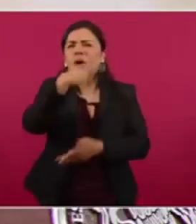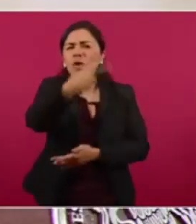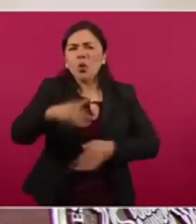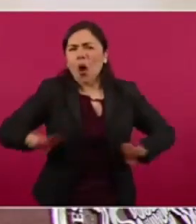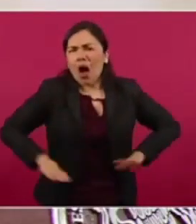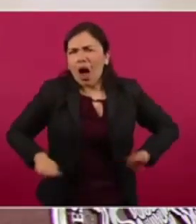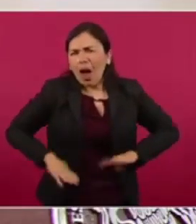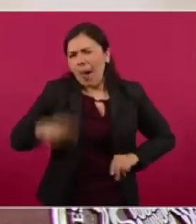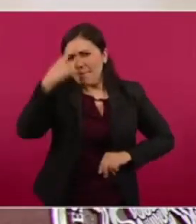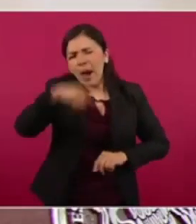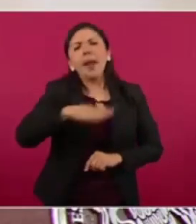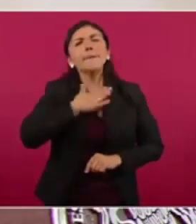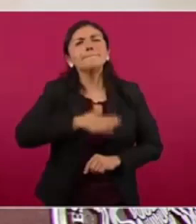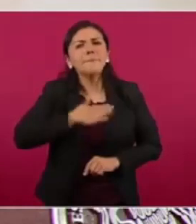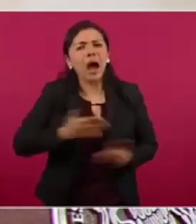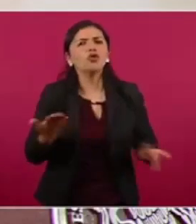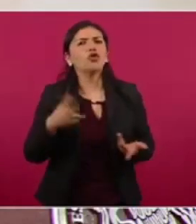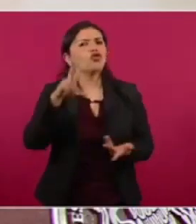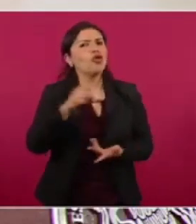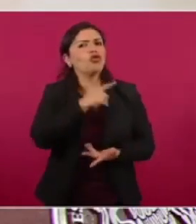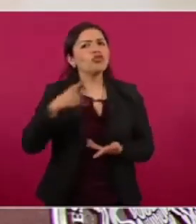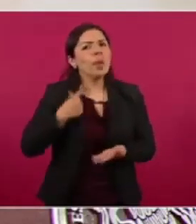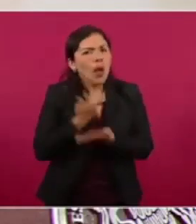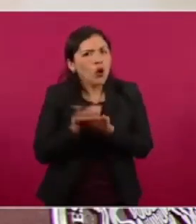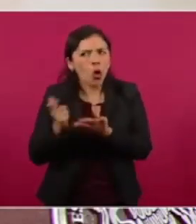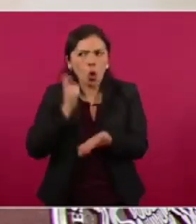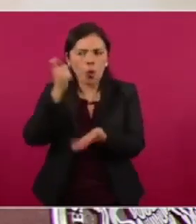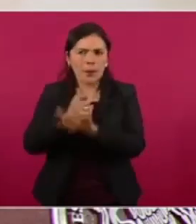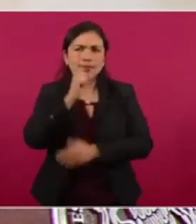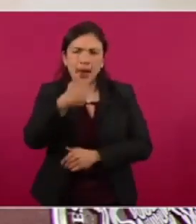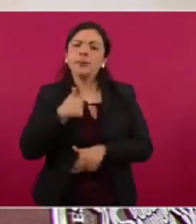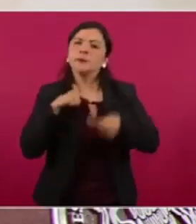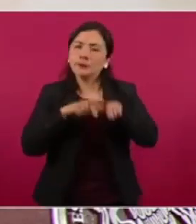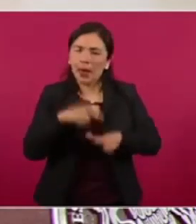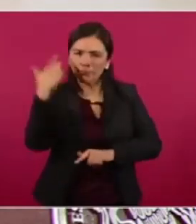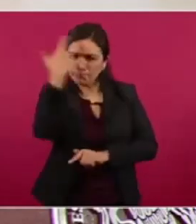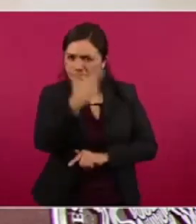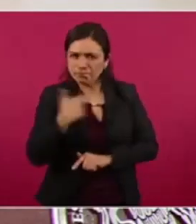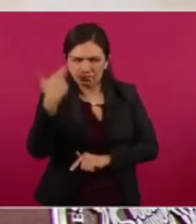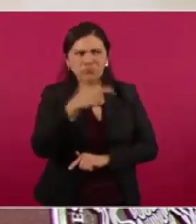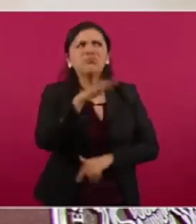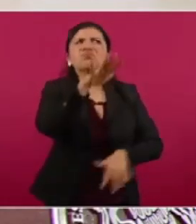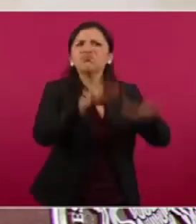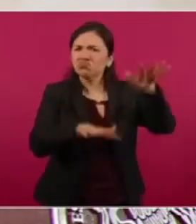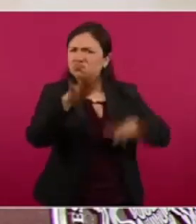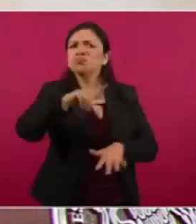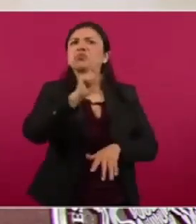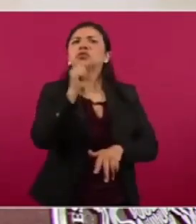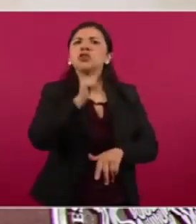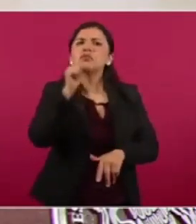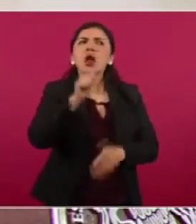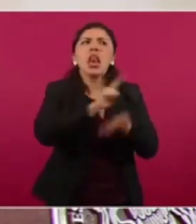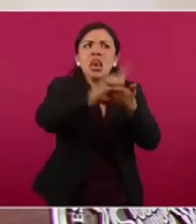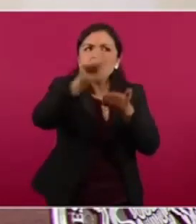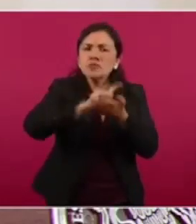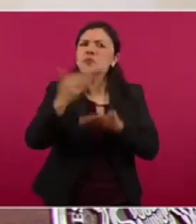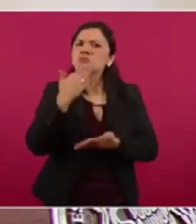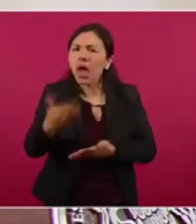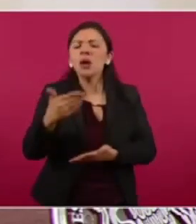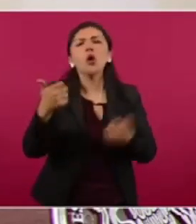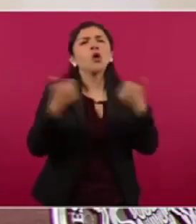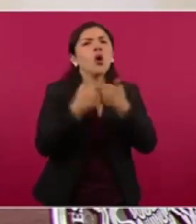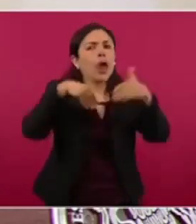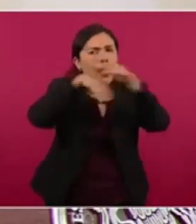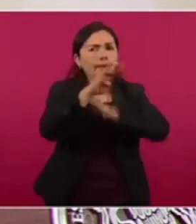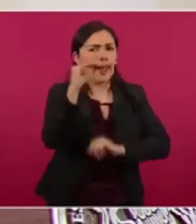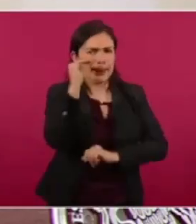de los sanitarios y que no los cobren. La mayoría no los cobra y la mayoría los tienen limpios, afortunadamente. Vamos a ver